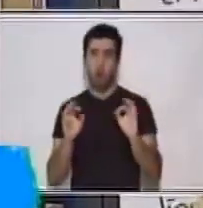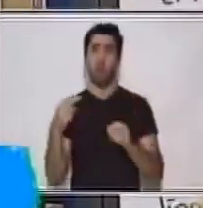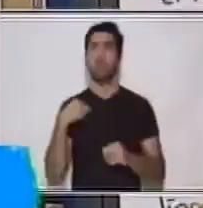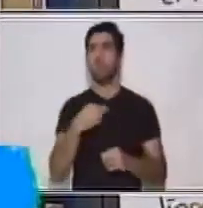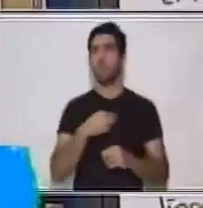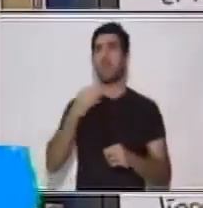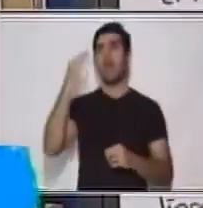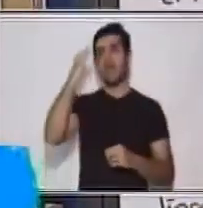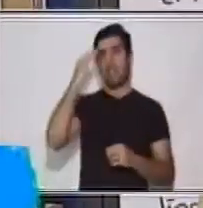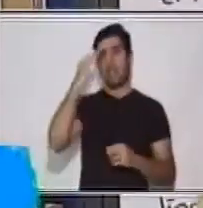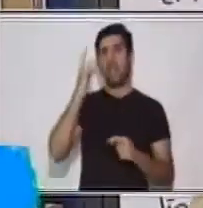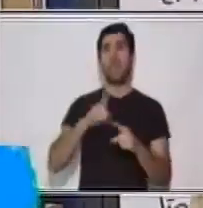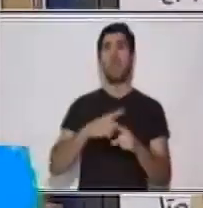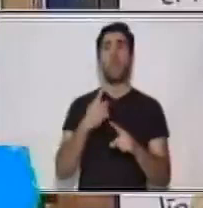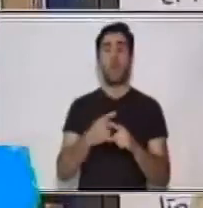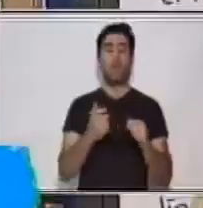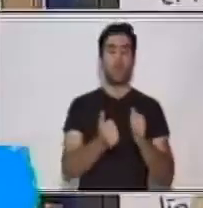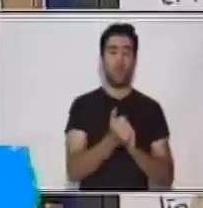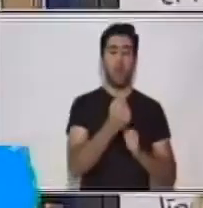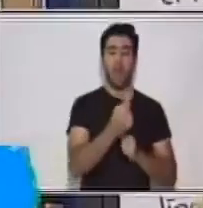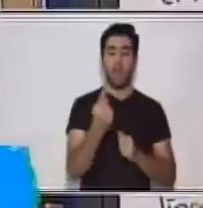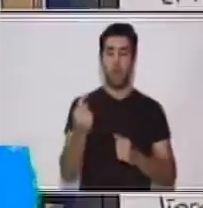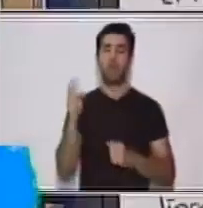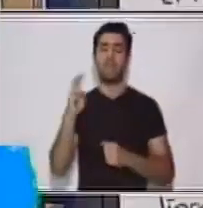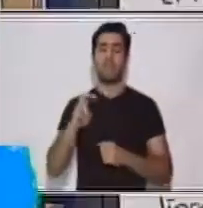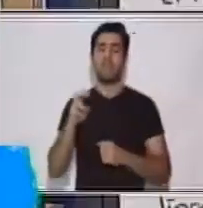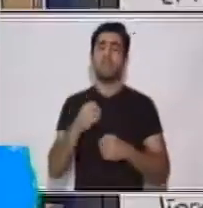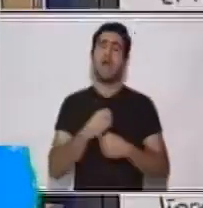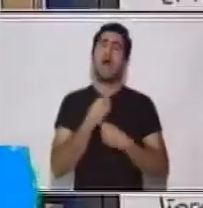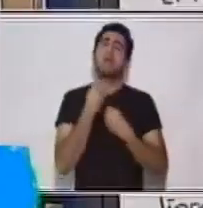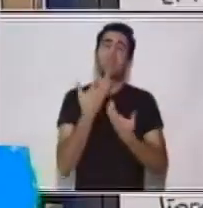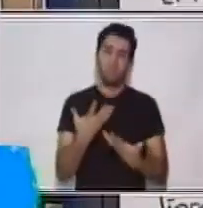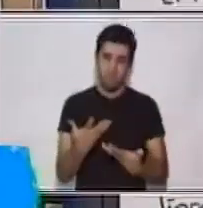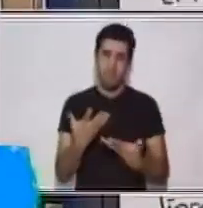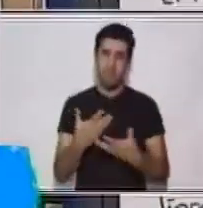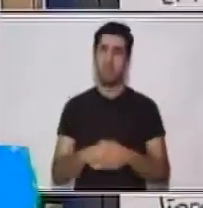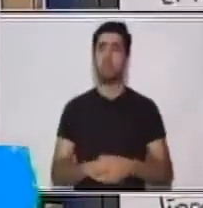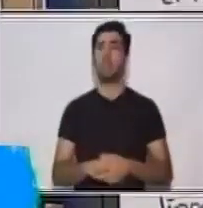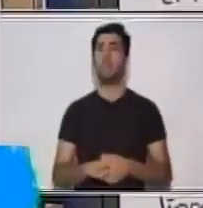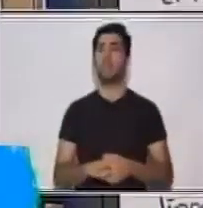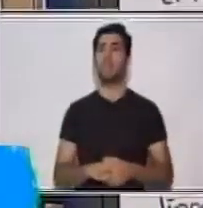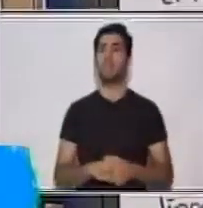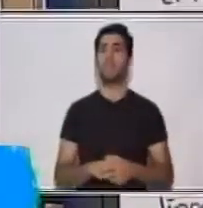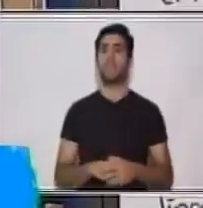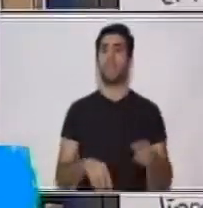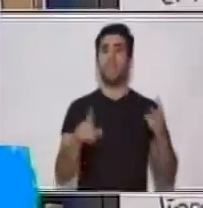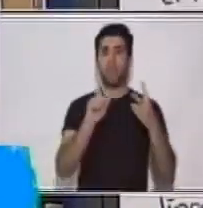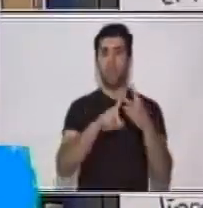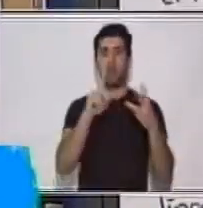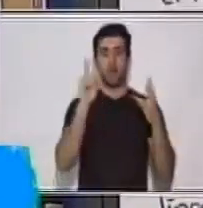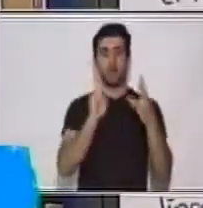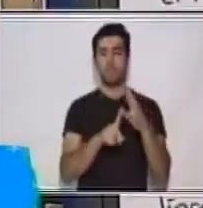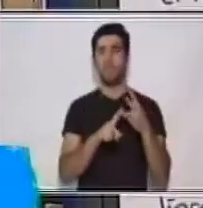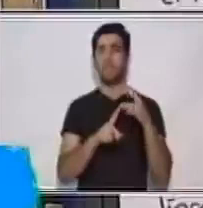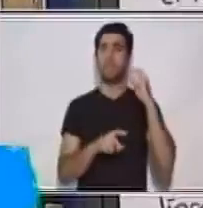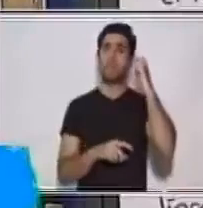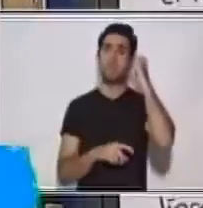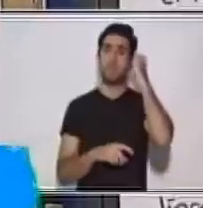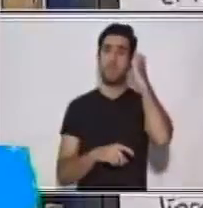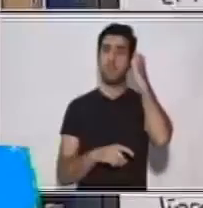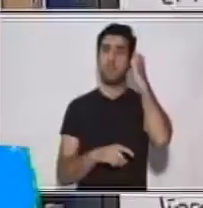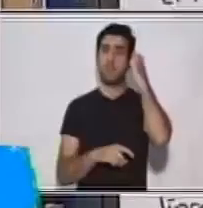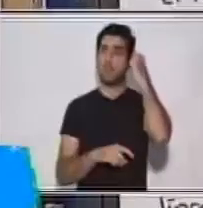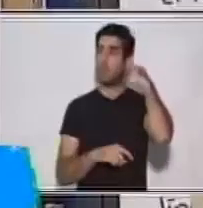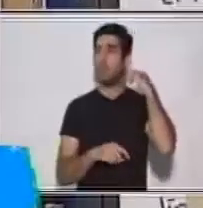cuándo los autores deciden transmitirnos a través de un poema. Pues aquí no importa si el